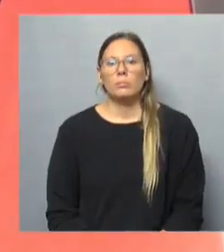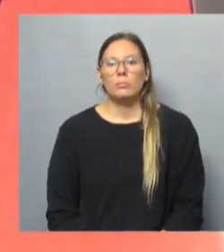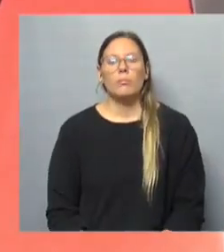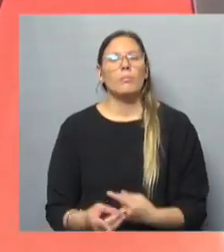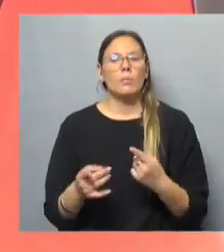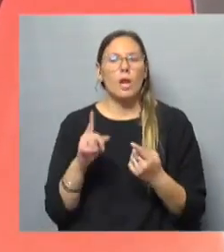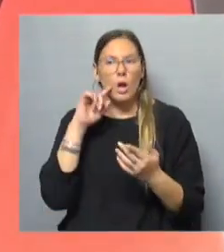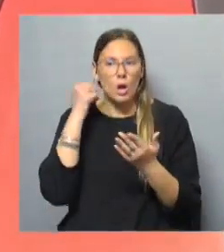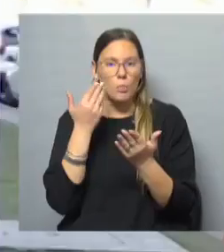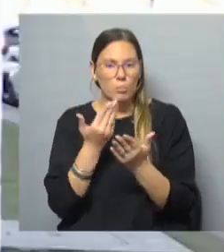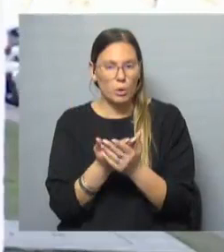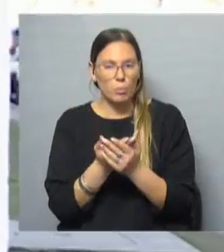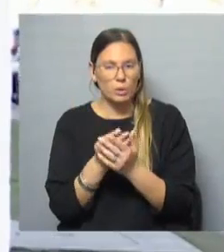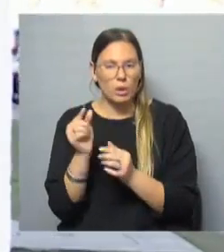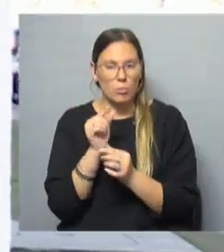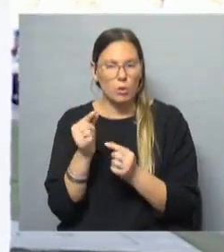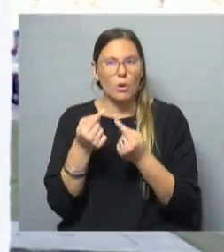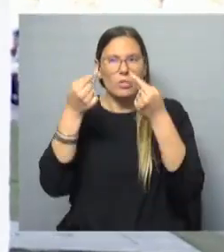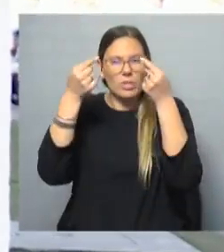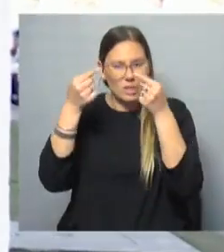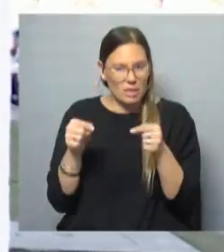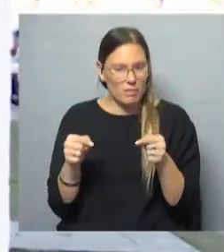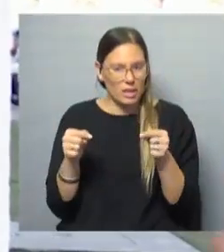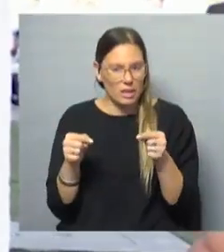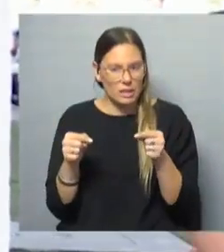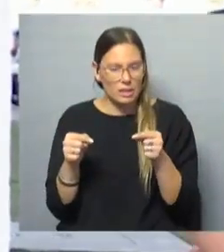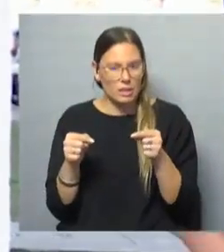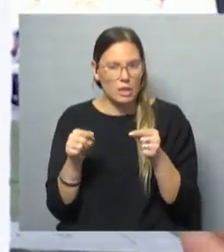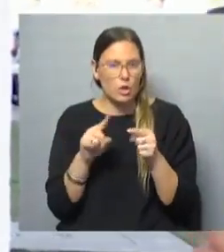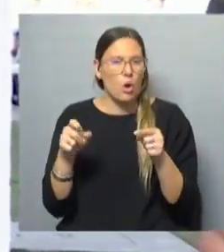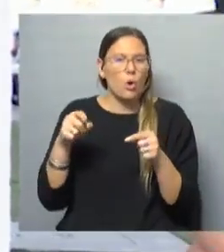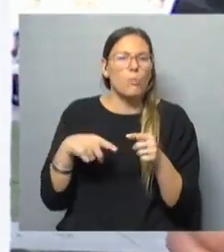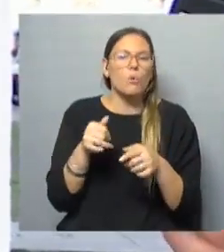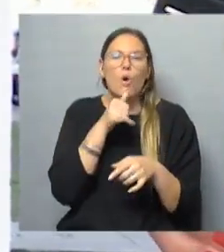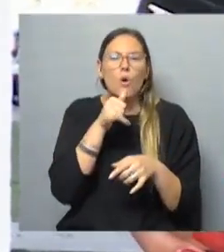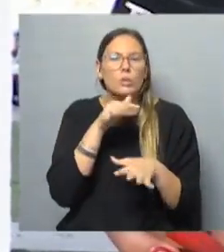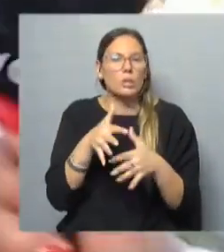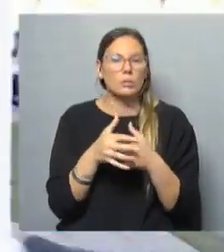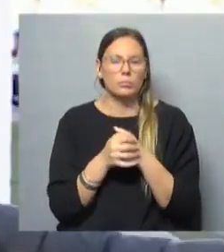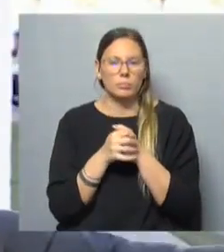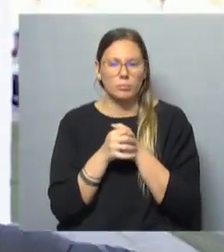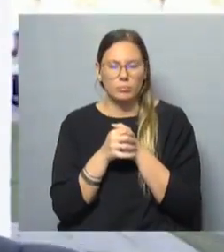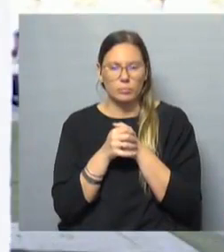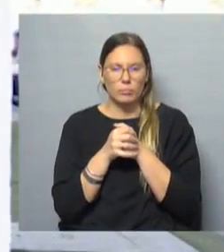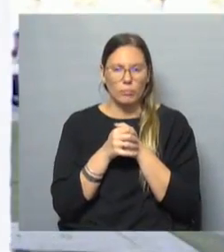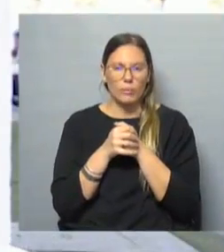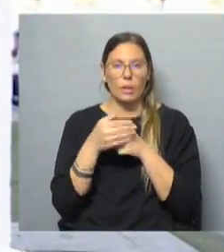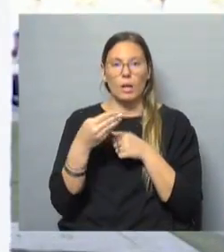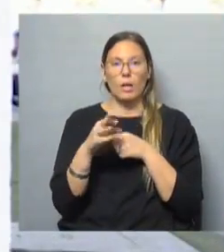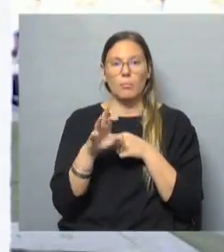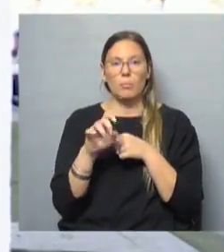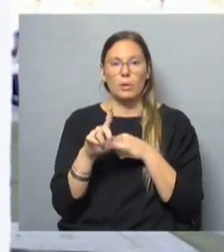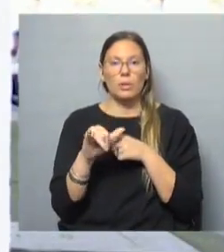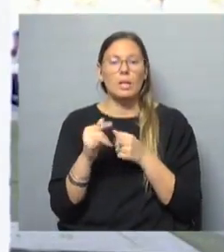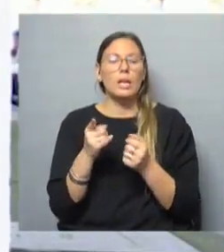Tiene una propuesta un poco salida de lo común. Contanos de esa propuesta. Bien, en Broly siempre decimos